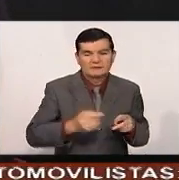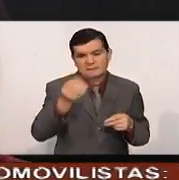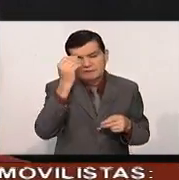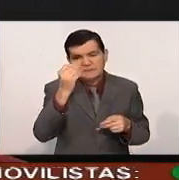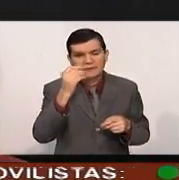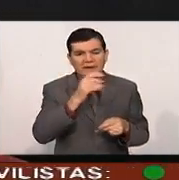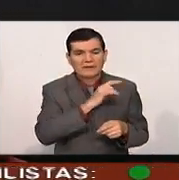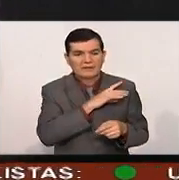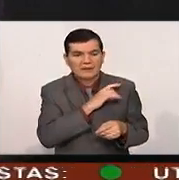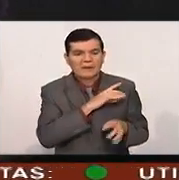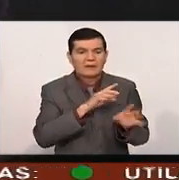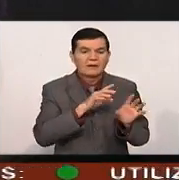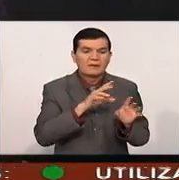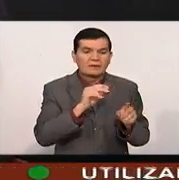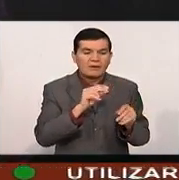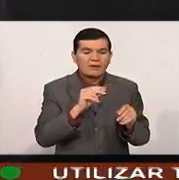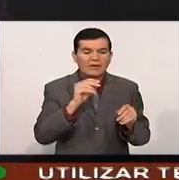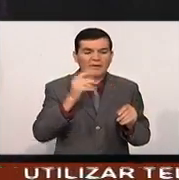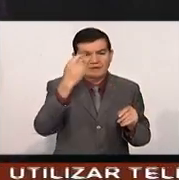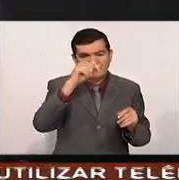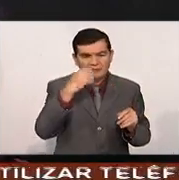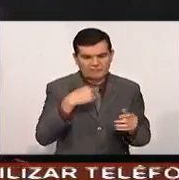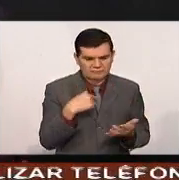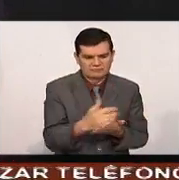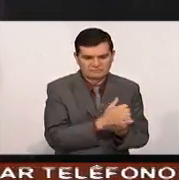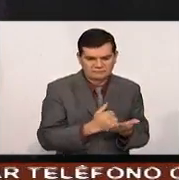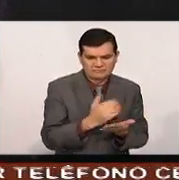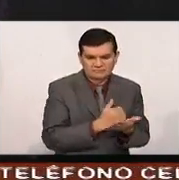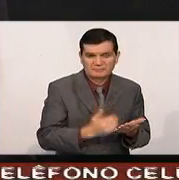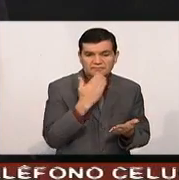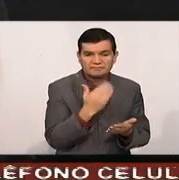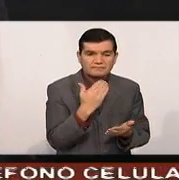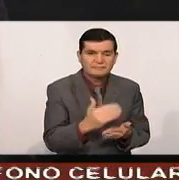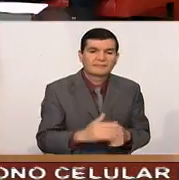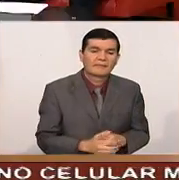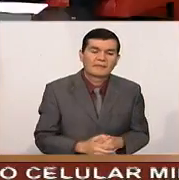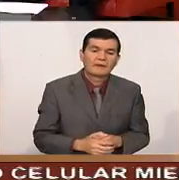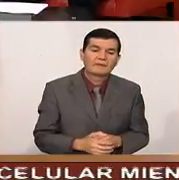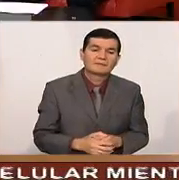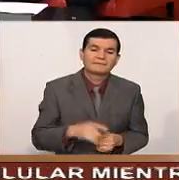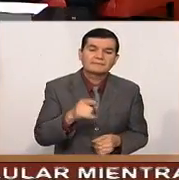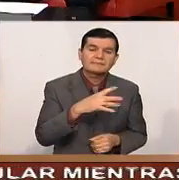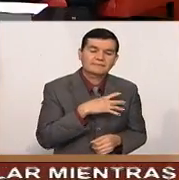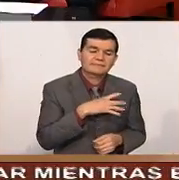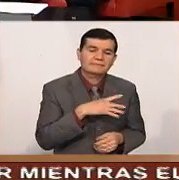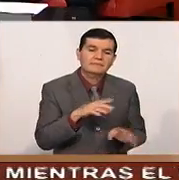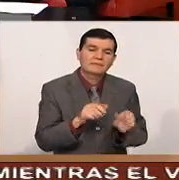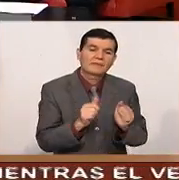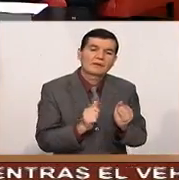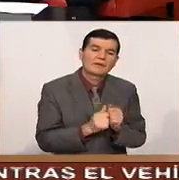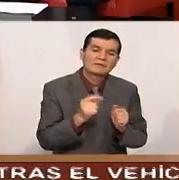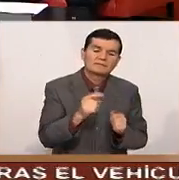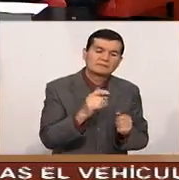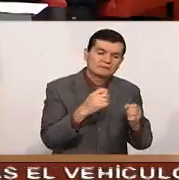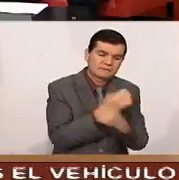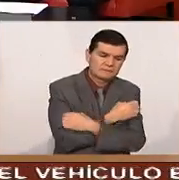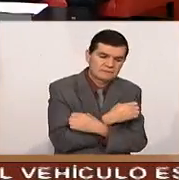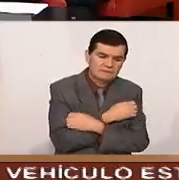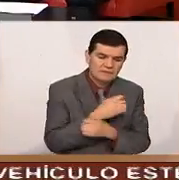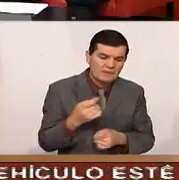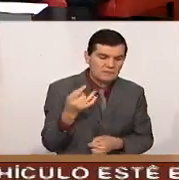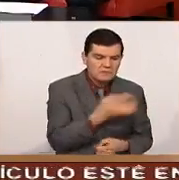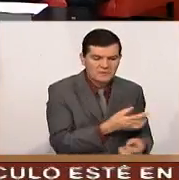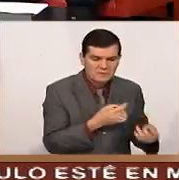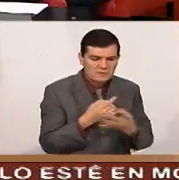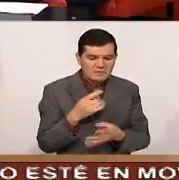porque es lo que está dejando buenos ingresos y está dejando buena empleabilidad. En el término educativo, ¿cuáles son las ventajas comparativas